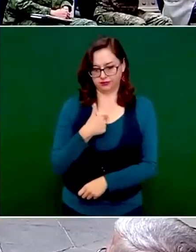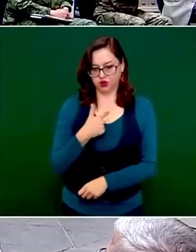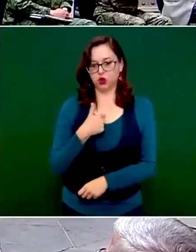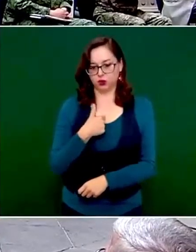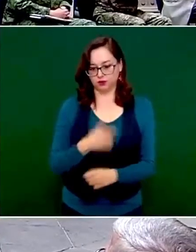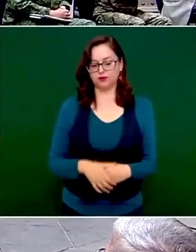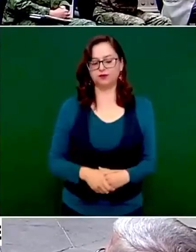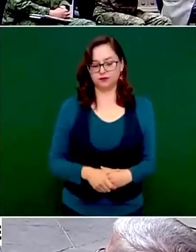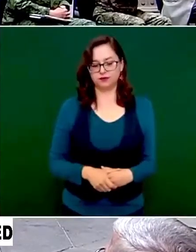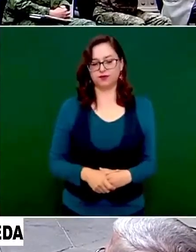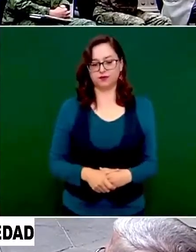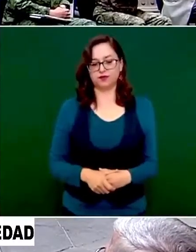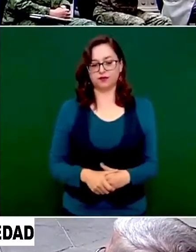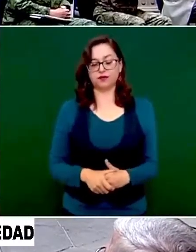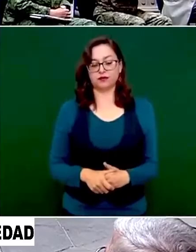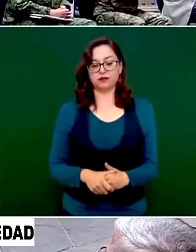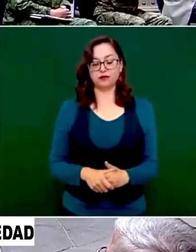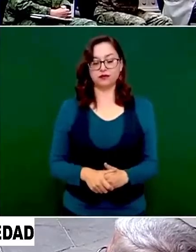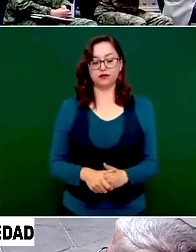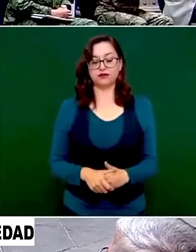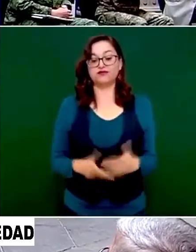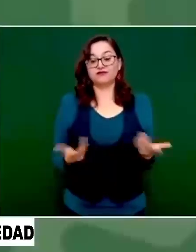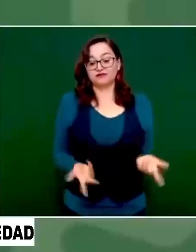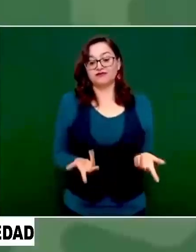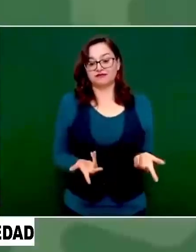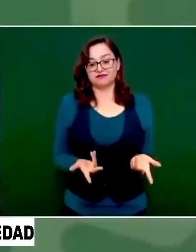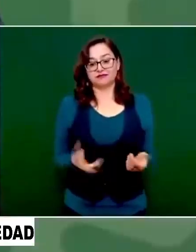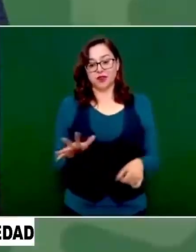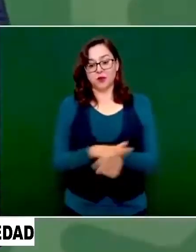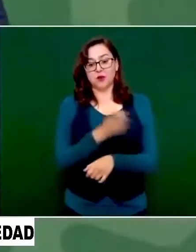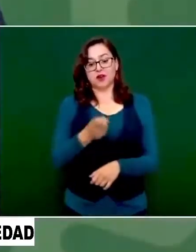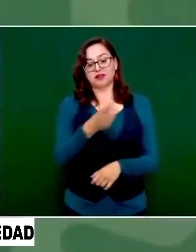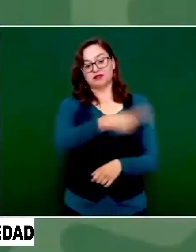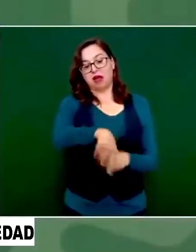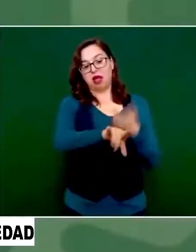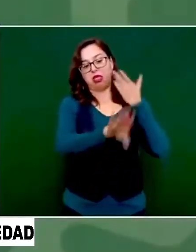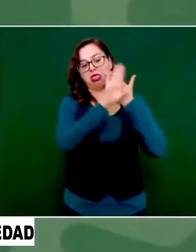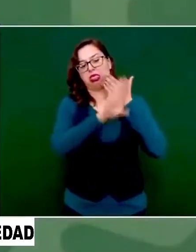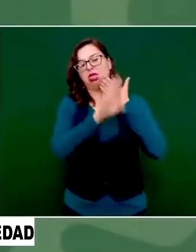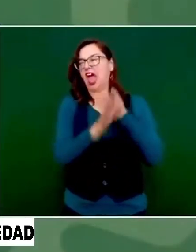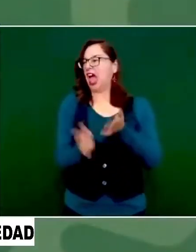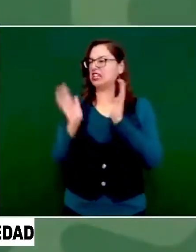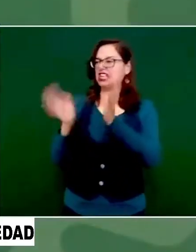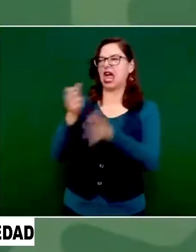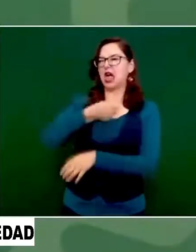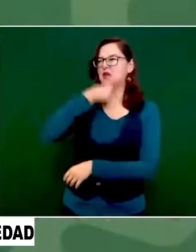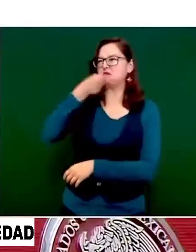Por eso dicen mis adversarios que ya estoy chocheando.